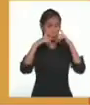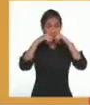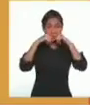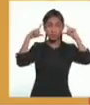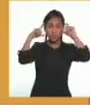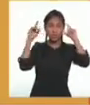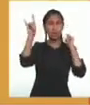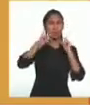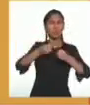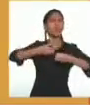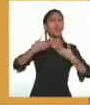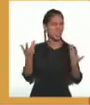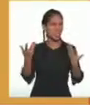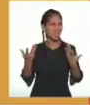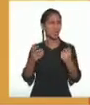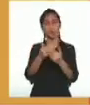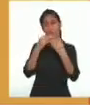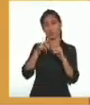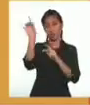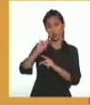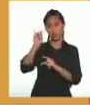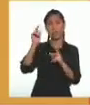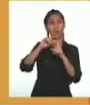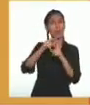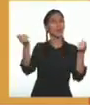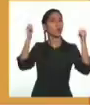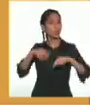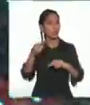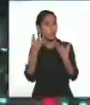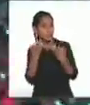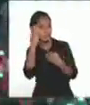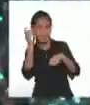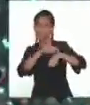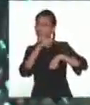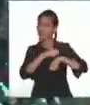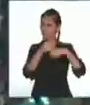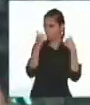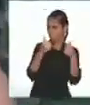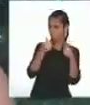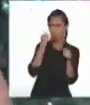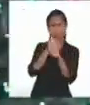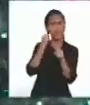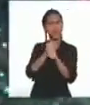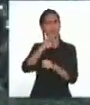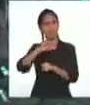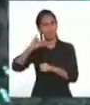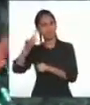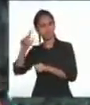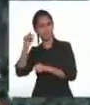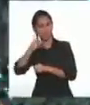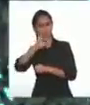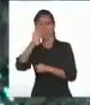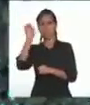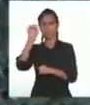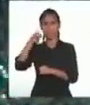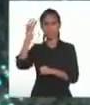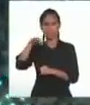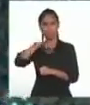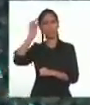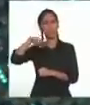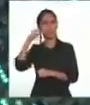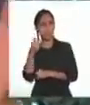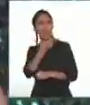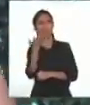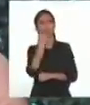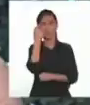mascarilla? Se usa la palabra cuándo porque quiere saber el tiempo. Buen trabajo, Yari, Edwin y María. Ahora veo que está cada vez más claro cómo hacer